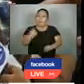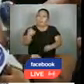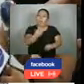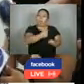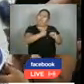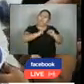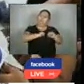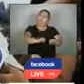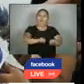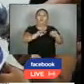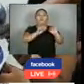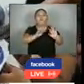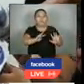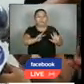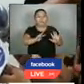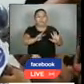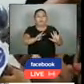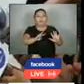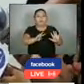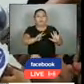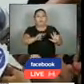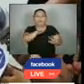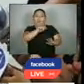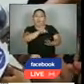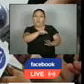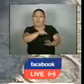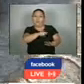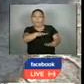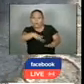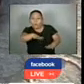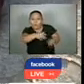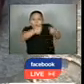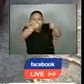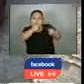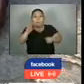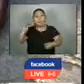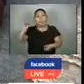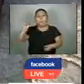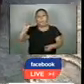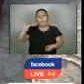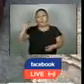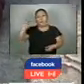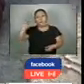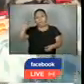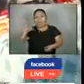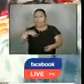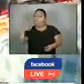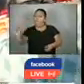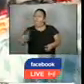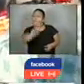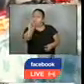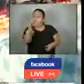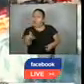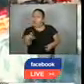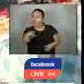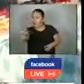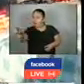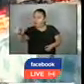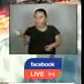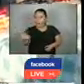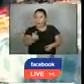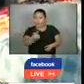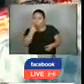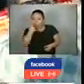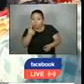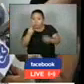fallecidas, específicamente en los diferentes penales, en Mariona, y hay que hacerle la pregunta a todos los ciudadanos que nos